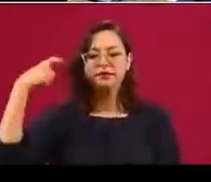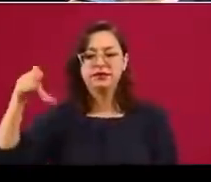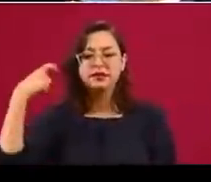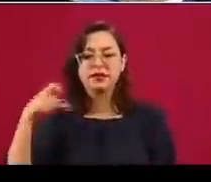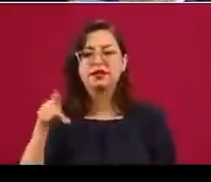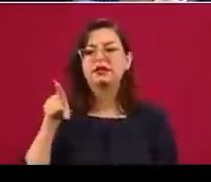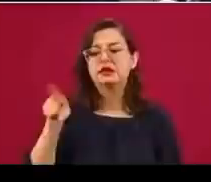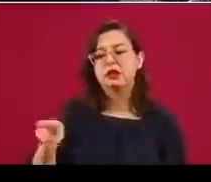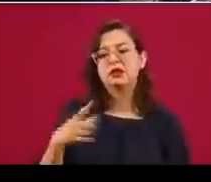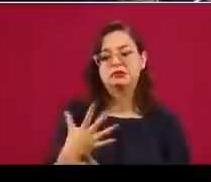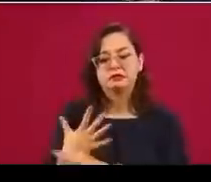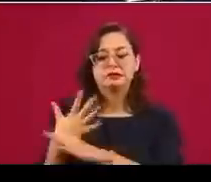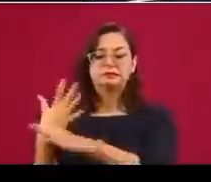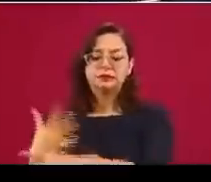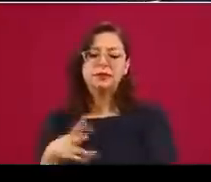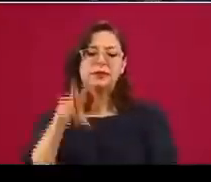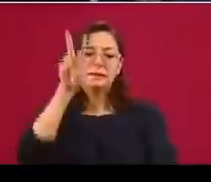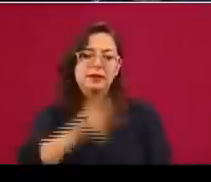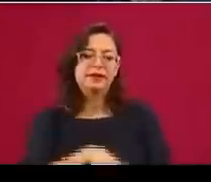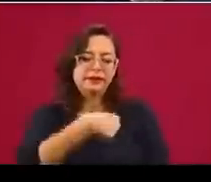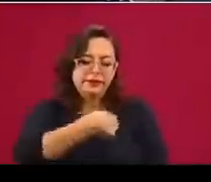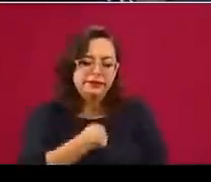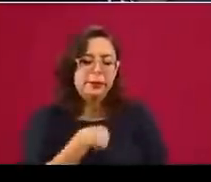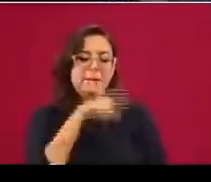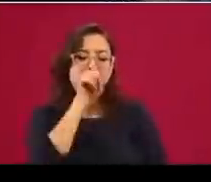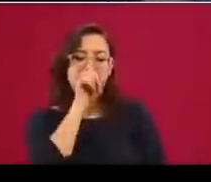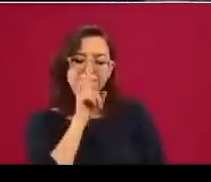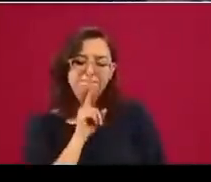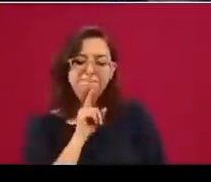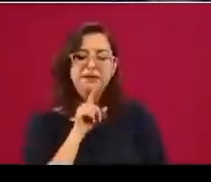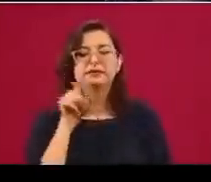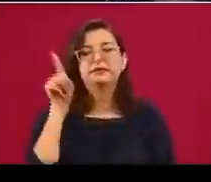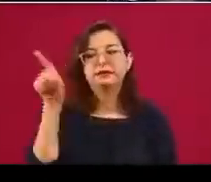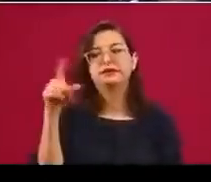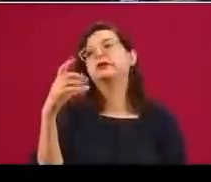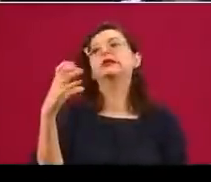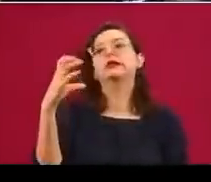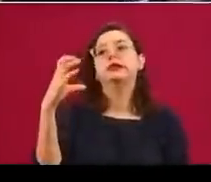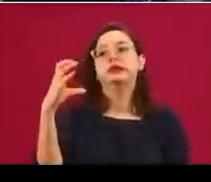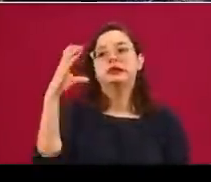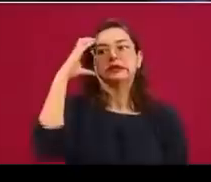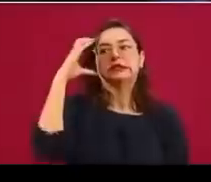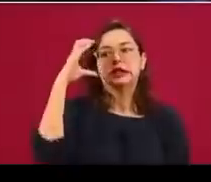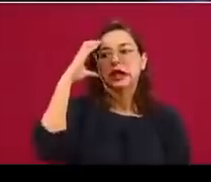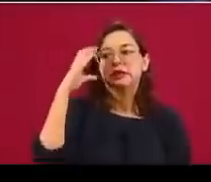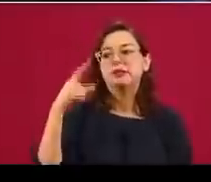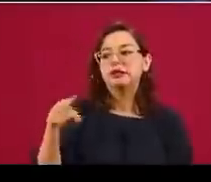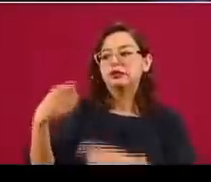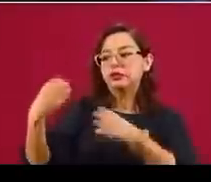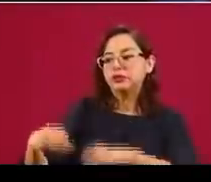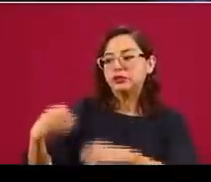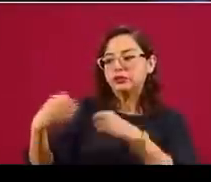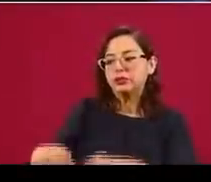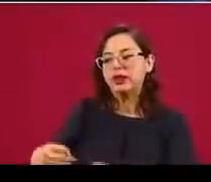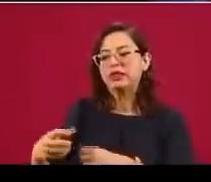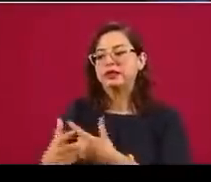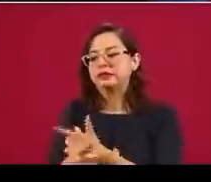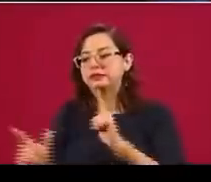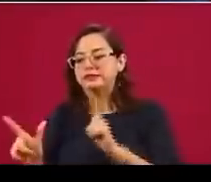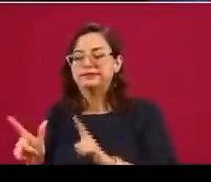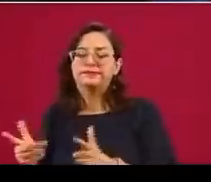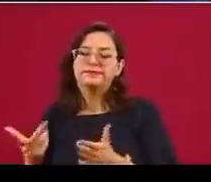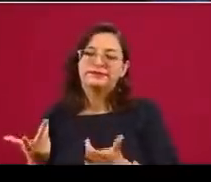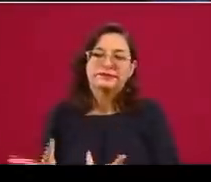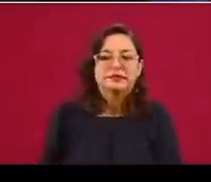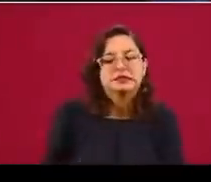de pacientes contra COVID del Estado de México y de la Ciudad de México. Esto es un tema muy grave,